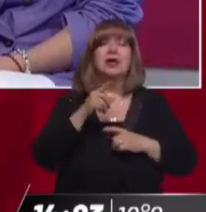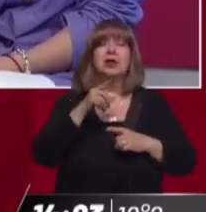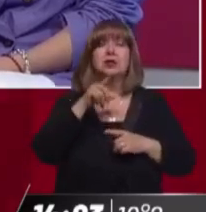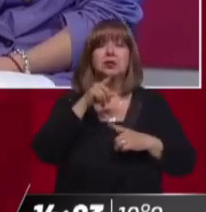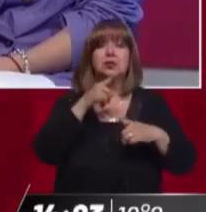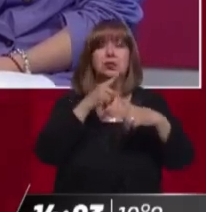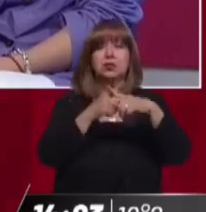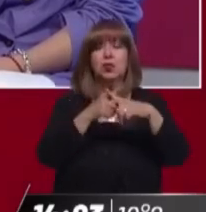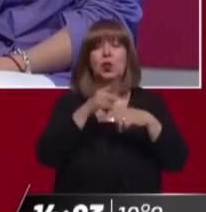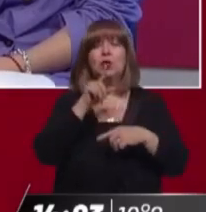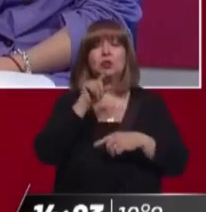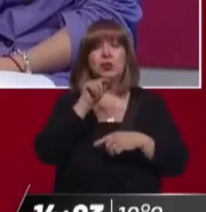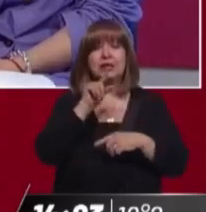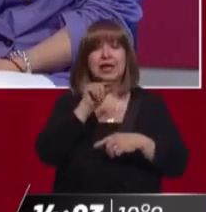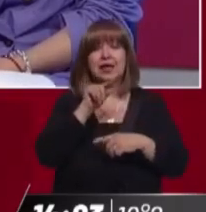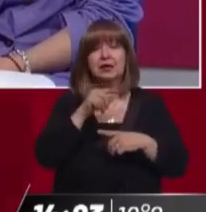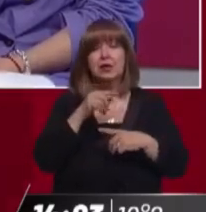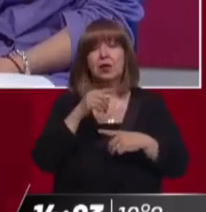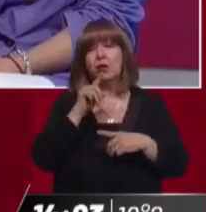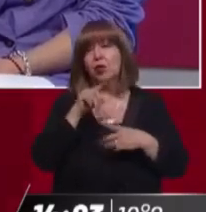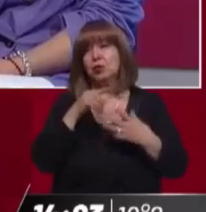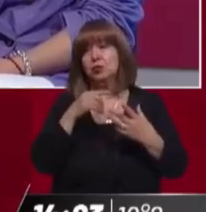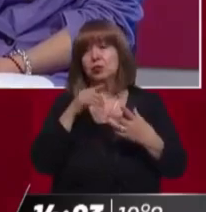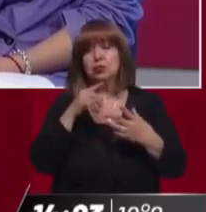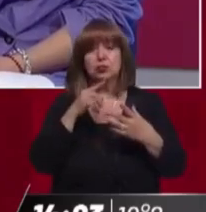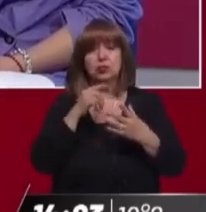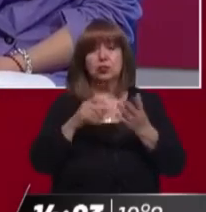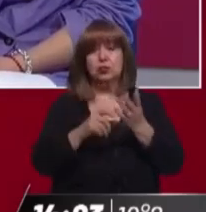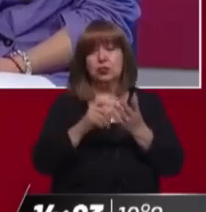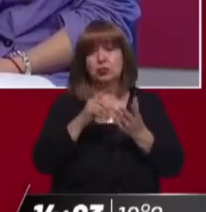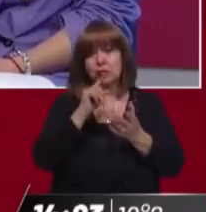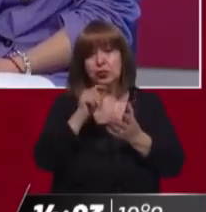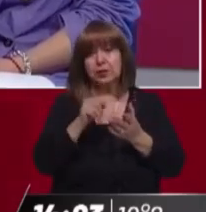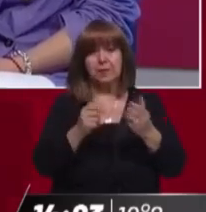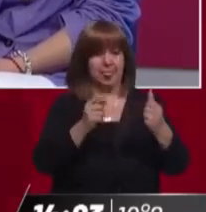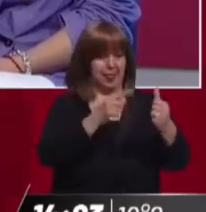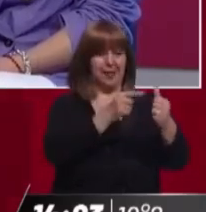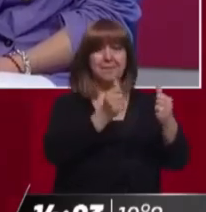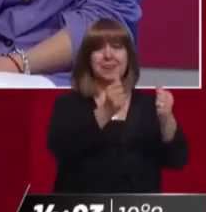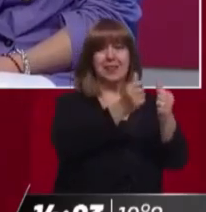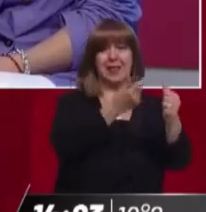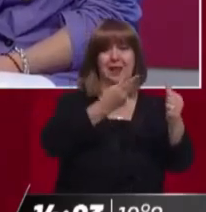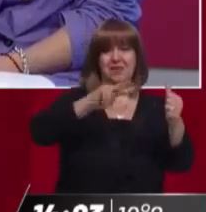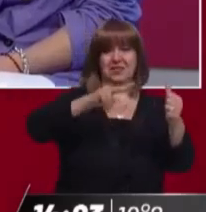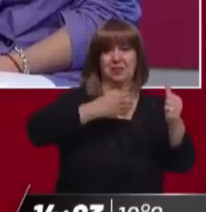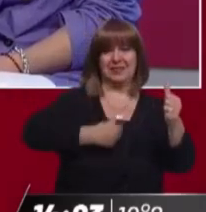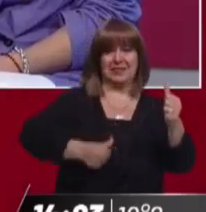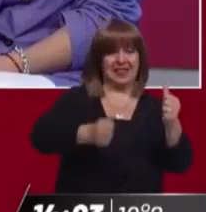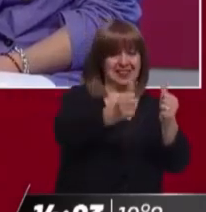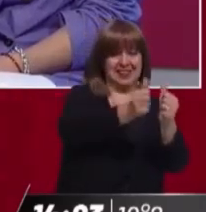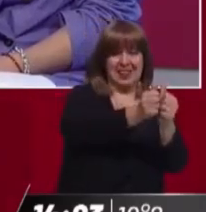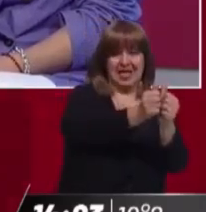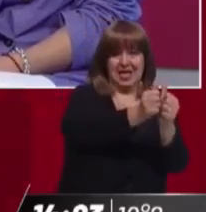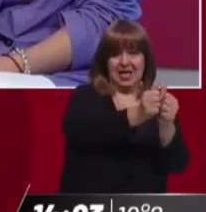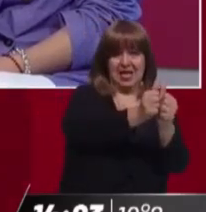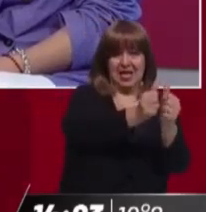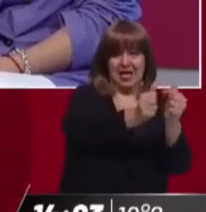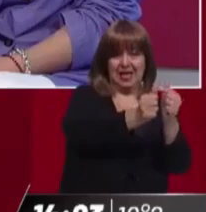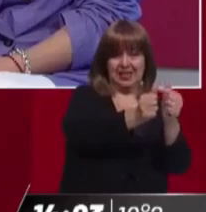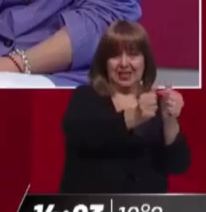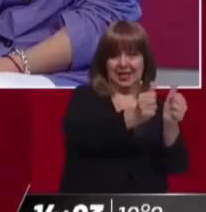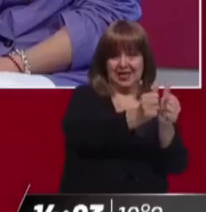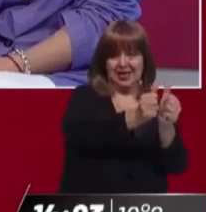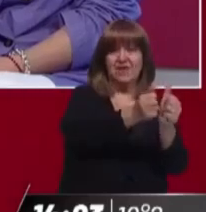eco el candidato a vicepresidente su compañero de Fórmula J B después el propio Trump y no conforme con